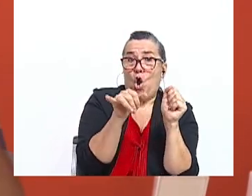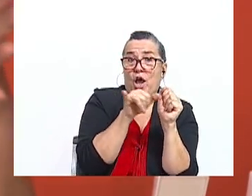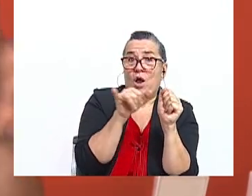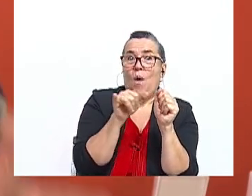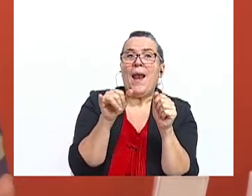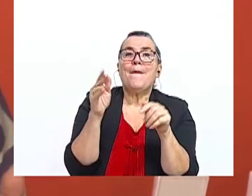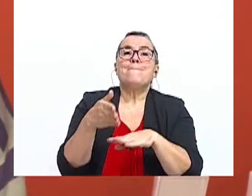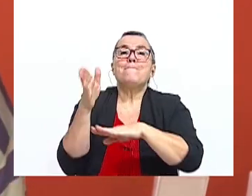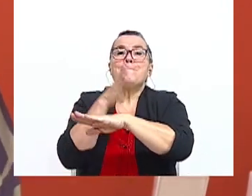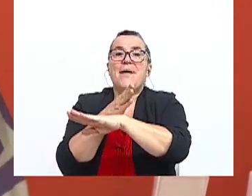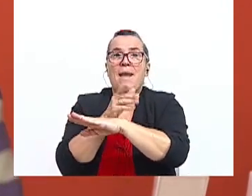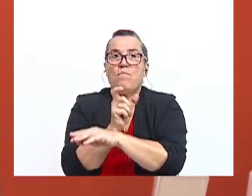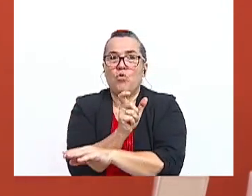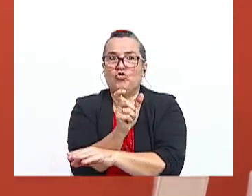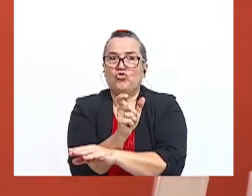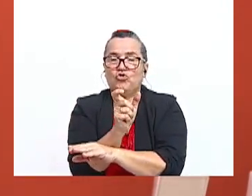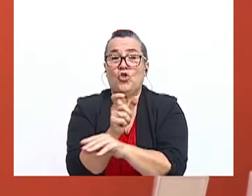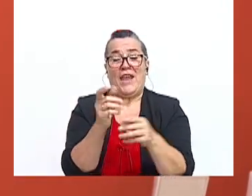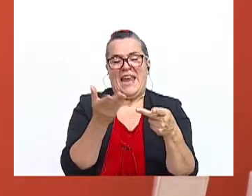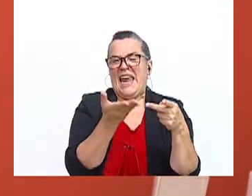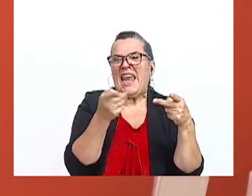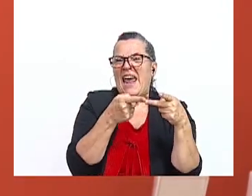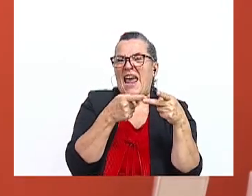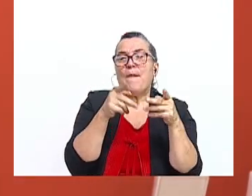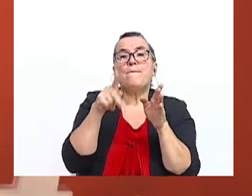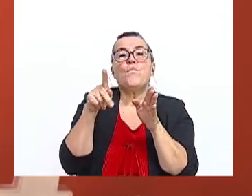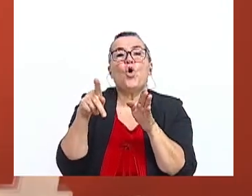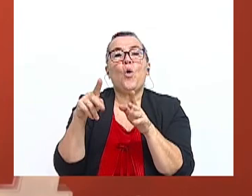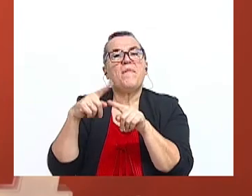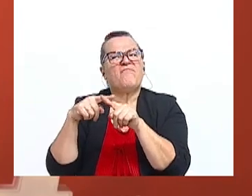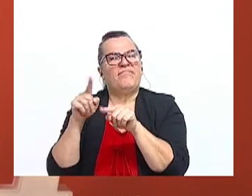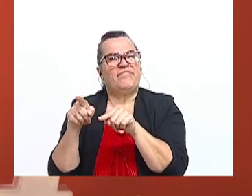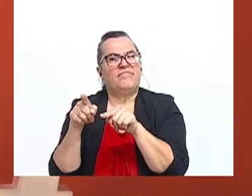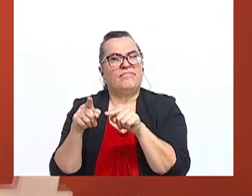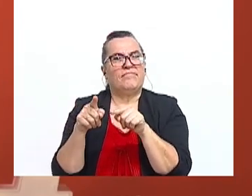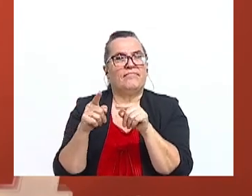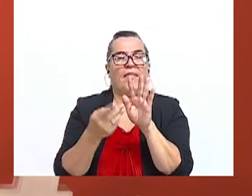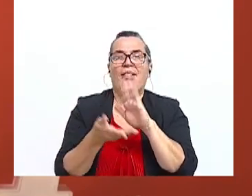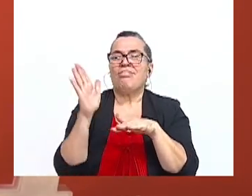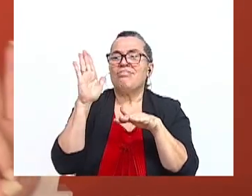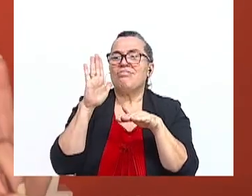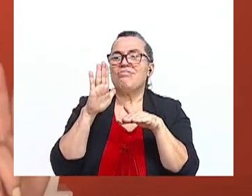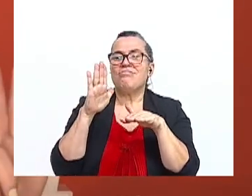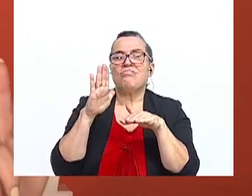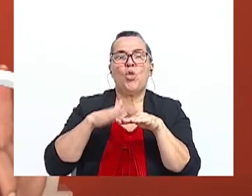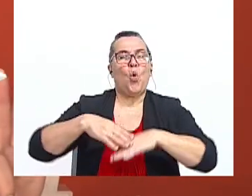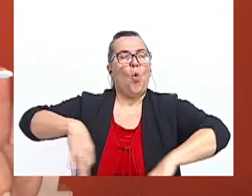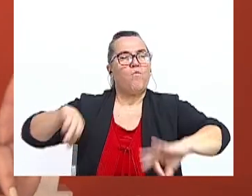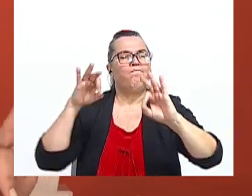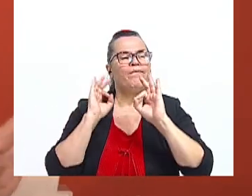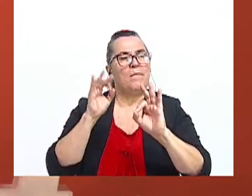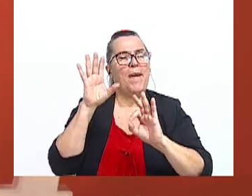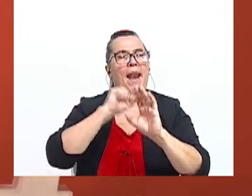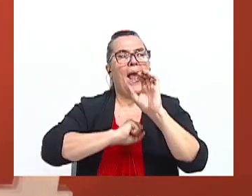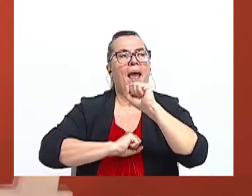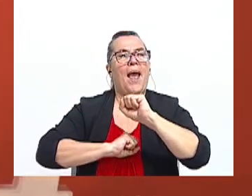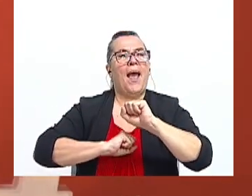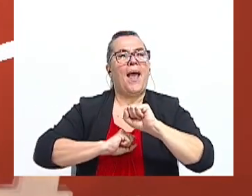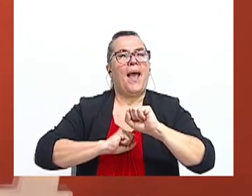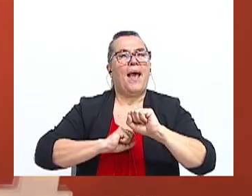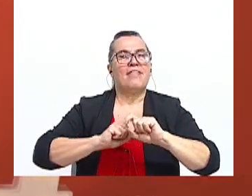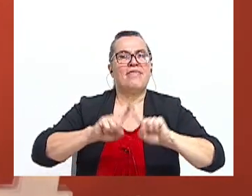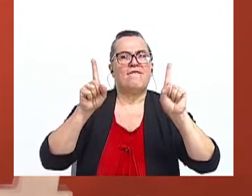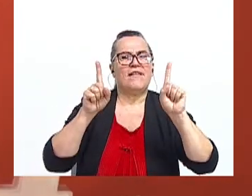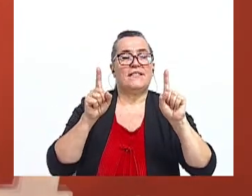una preposición y el que es un pronombre relativo. El truco más infalible para distinguirlo es que entre